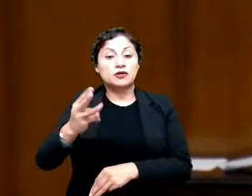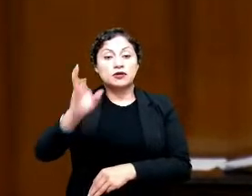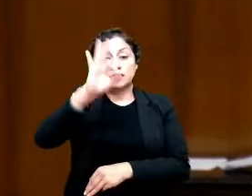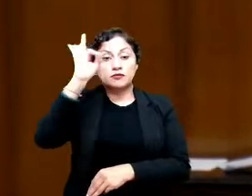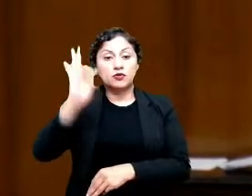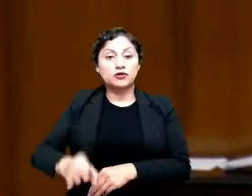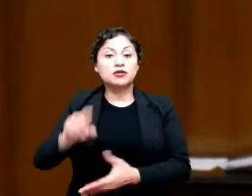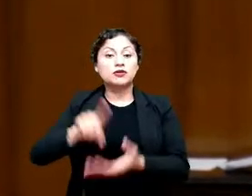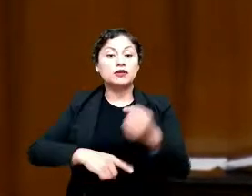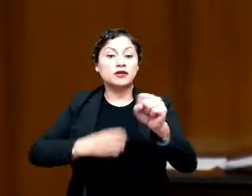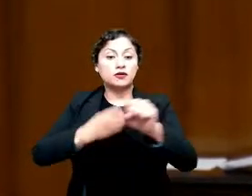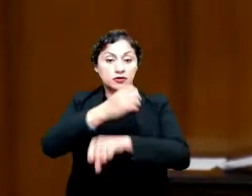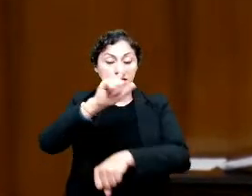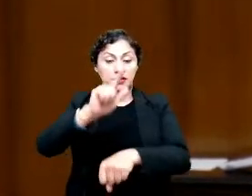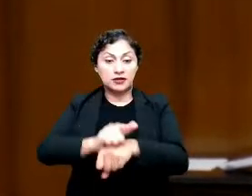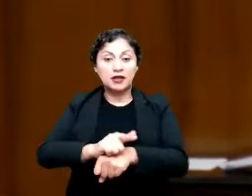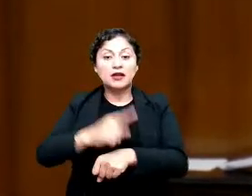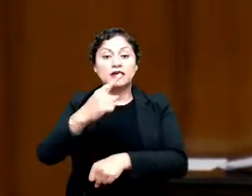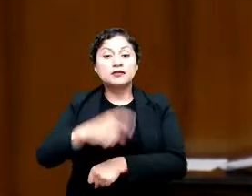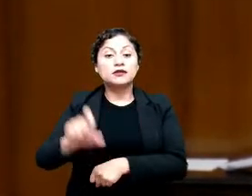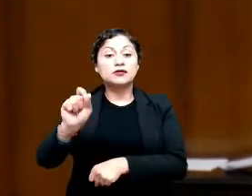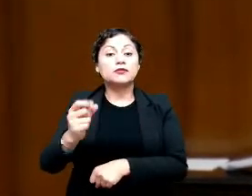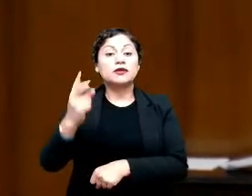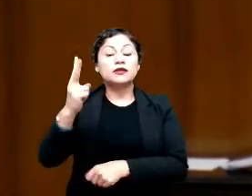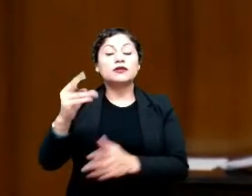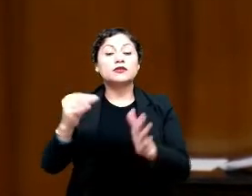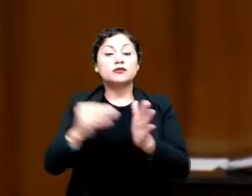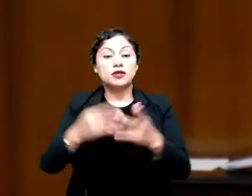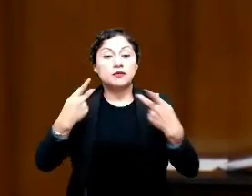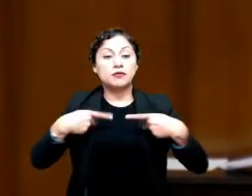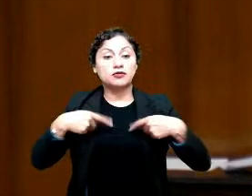estatal, generando más de 122.000 empleos.